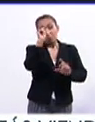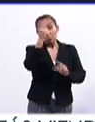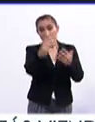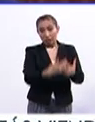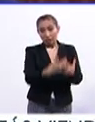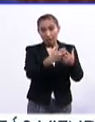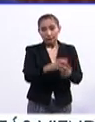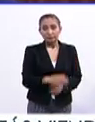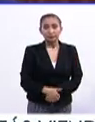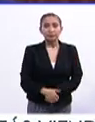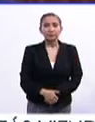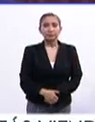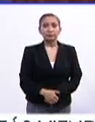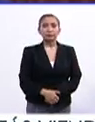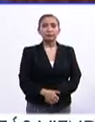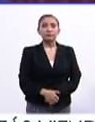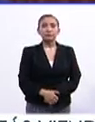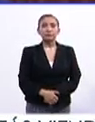tecnología